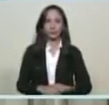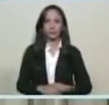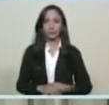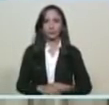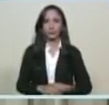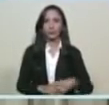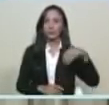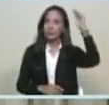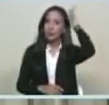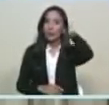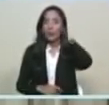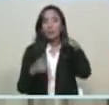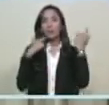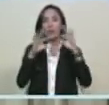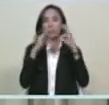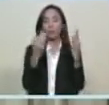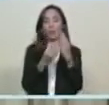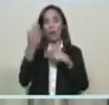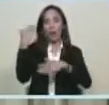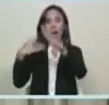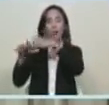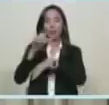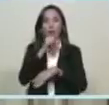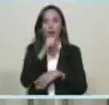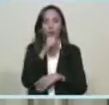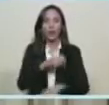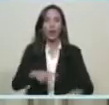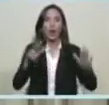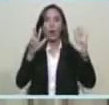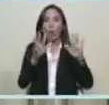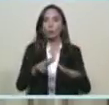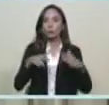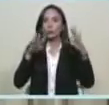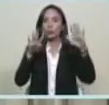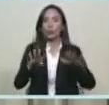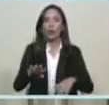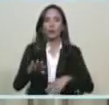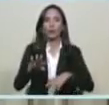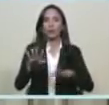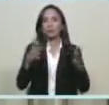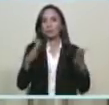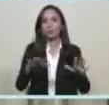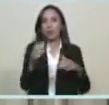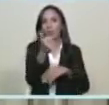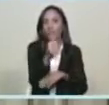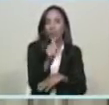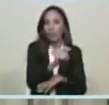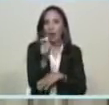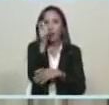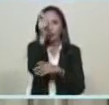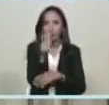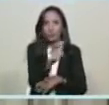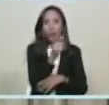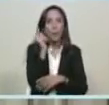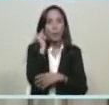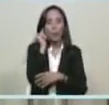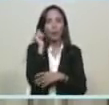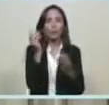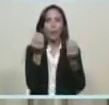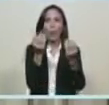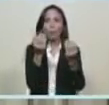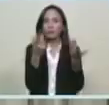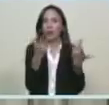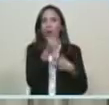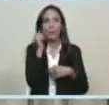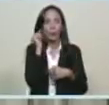hacia la gran familia de nuestras abuelas 89 días y todavía hay mujeres que tienen muchacho impresionante la